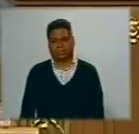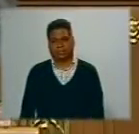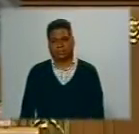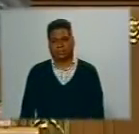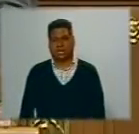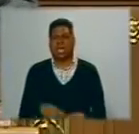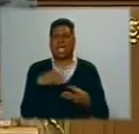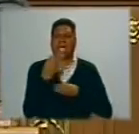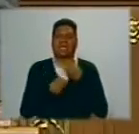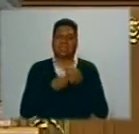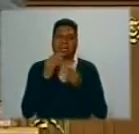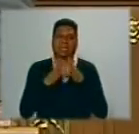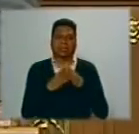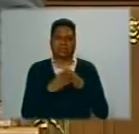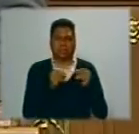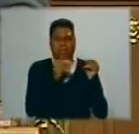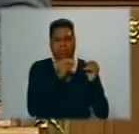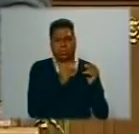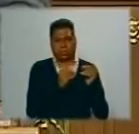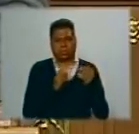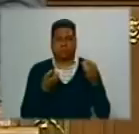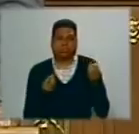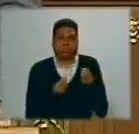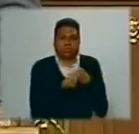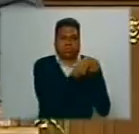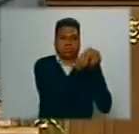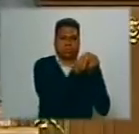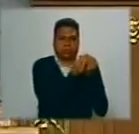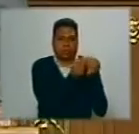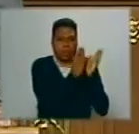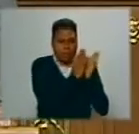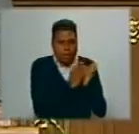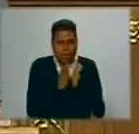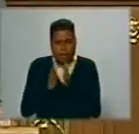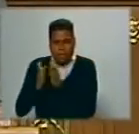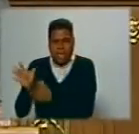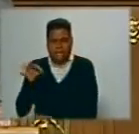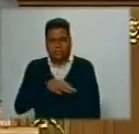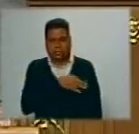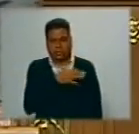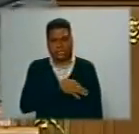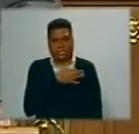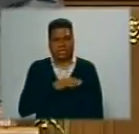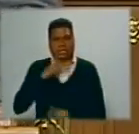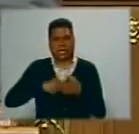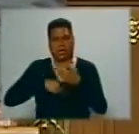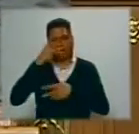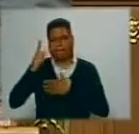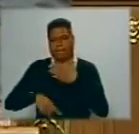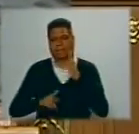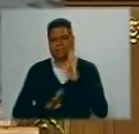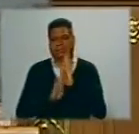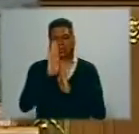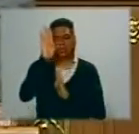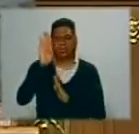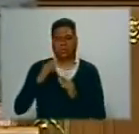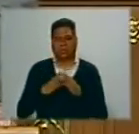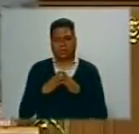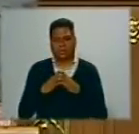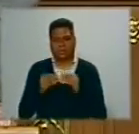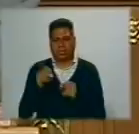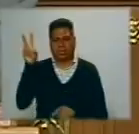Contribuir a consolidar el orden económico socialista consagrado en el Plan de Desarrollo Económico y Social de la